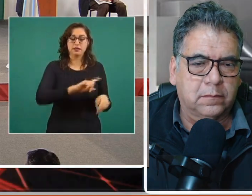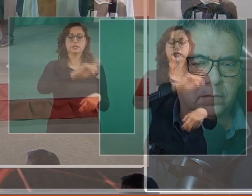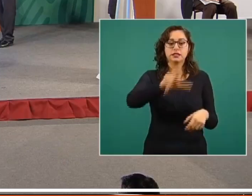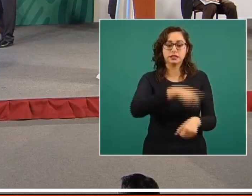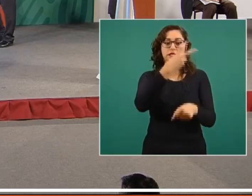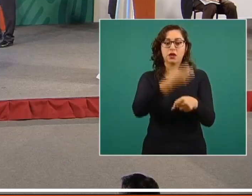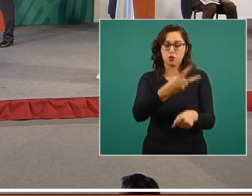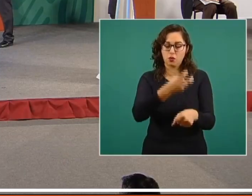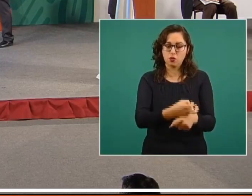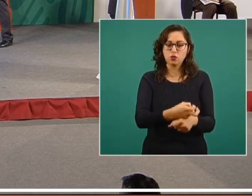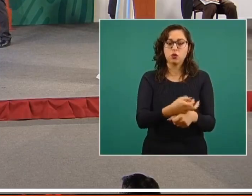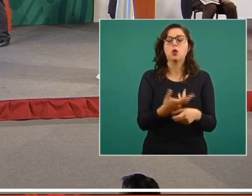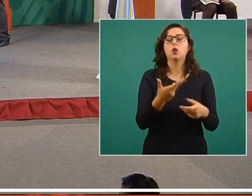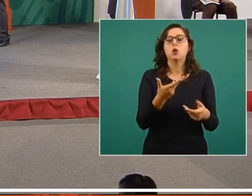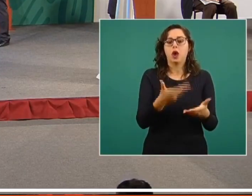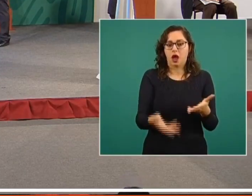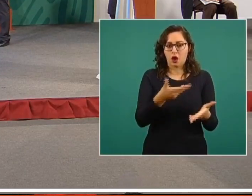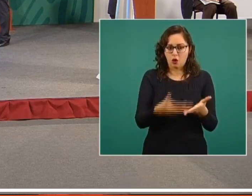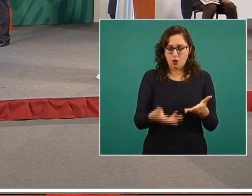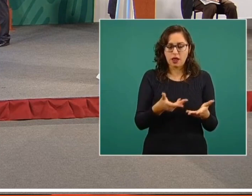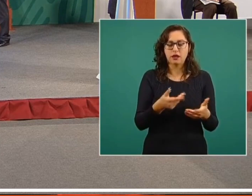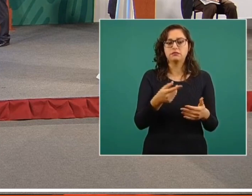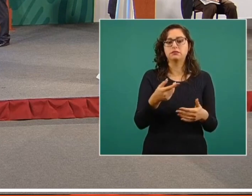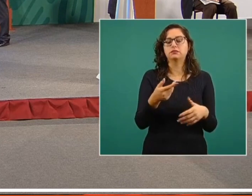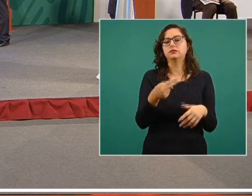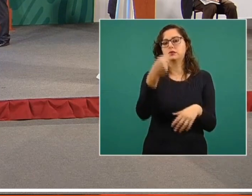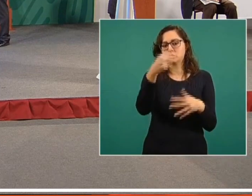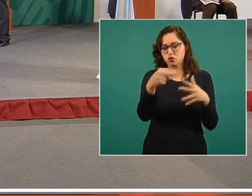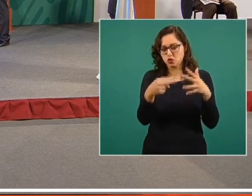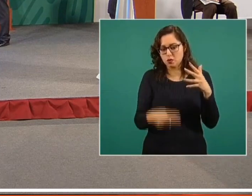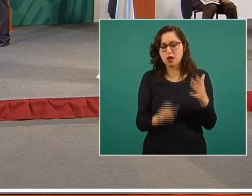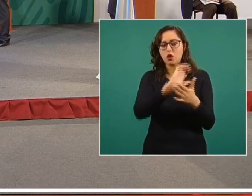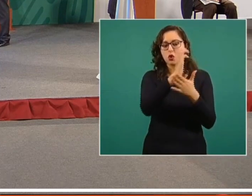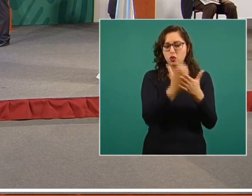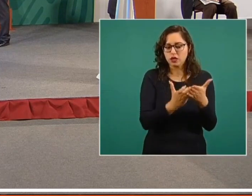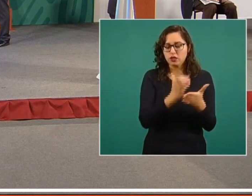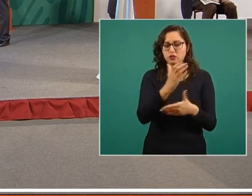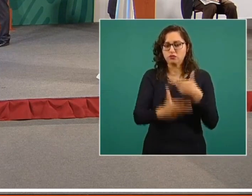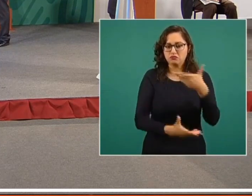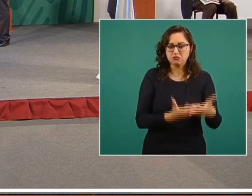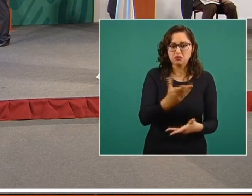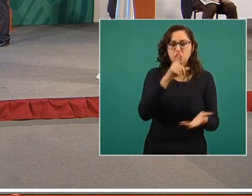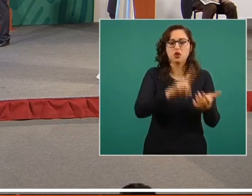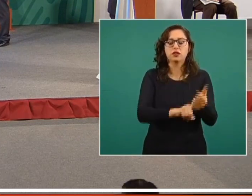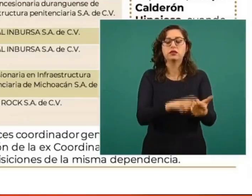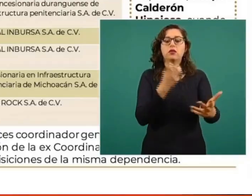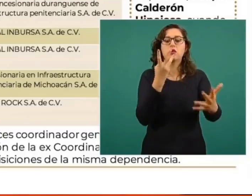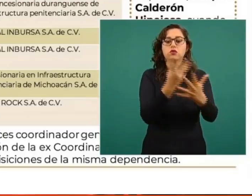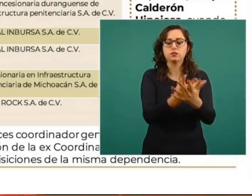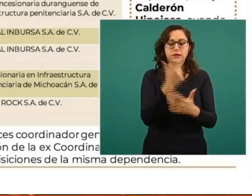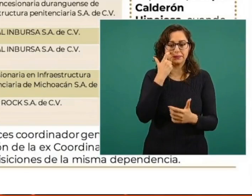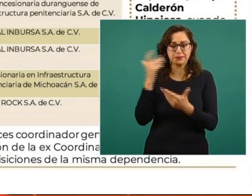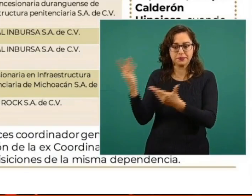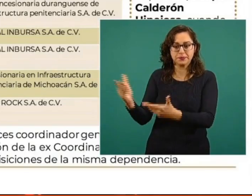precisamente sobre estos servicios, estos contratos de prestación de servicios. En